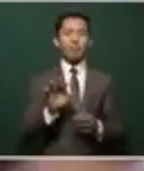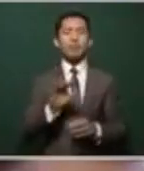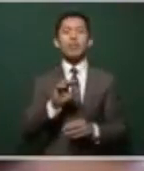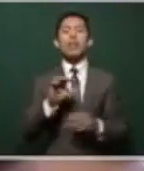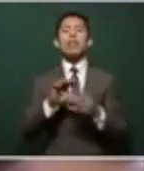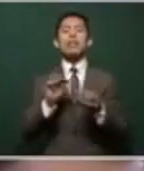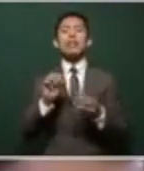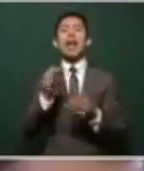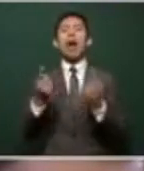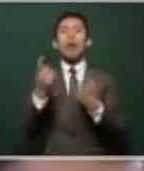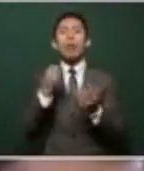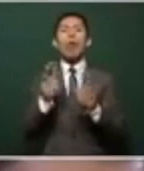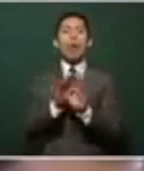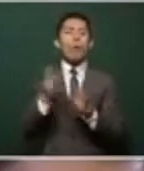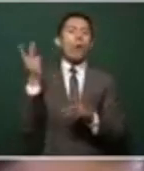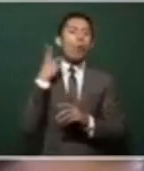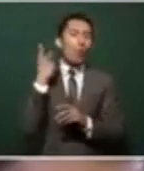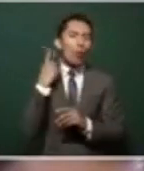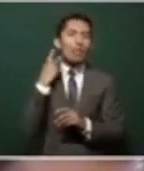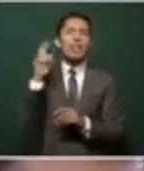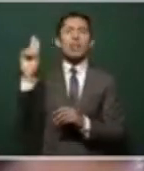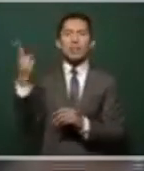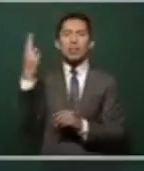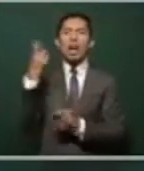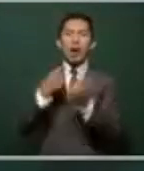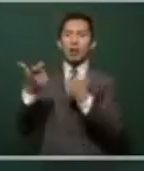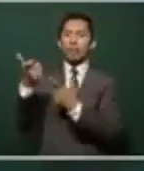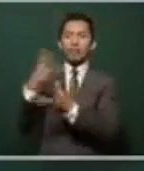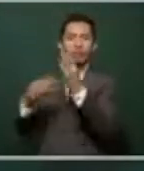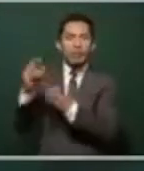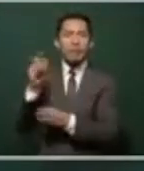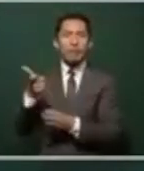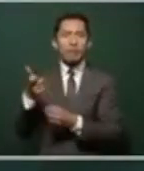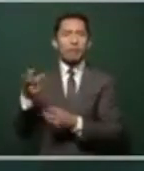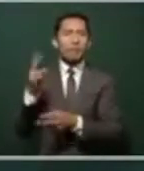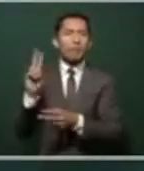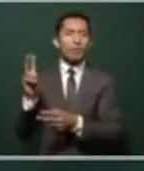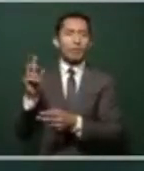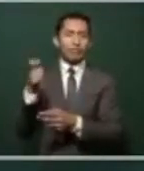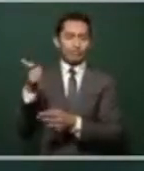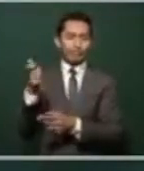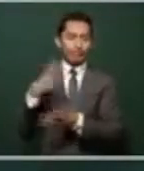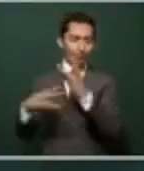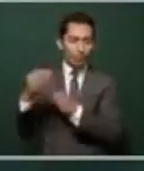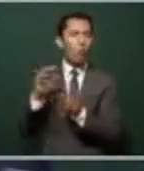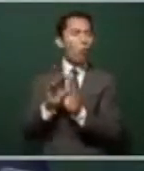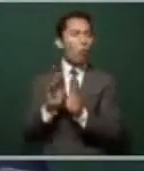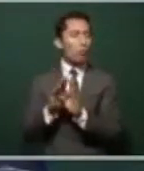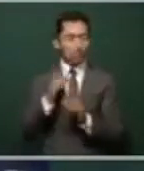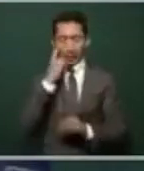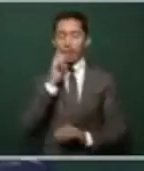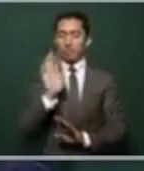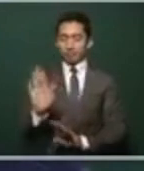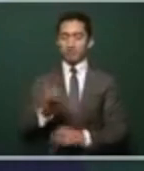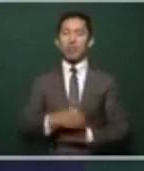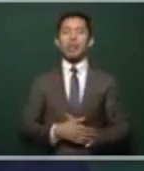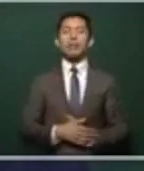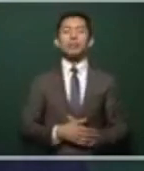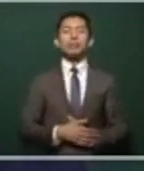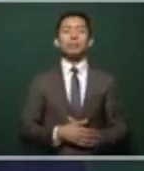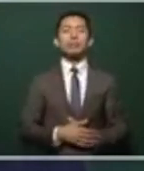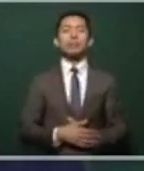cacicazgos, botines políticos, bueno, mire, de las universidades. Mire, para entender el problema bien, o sea,